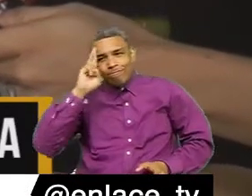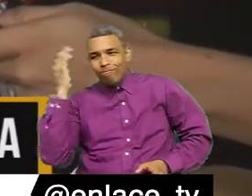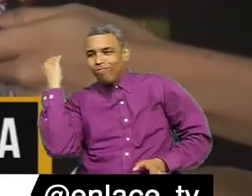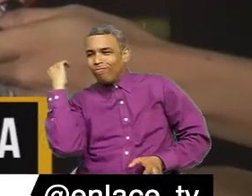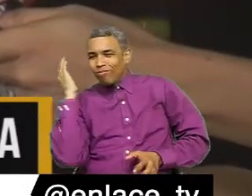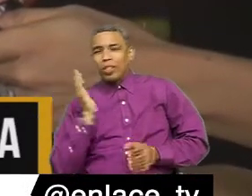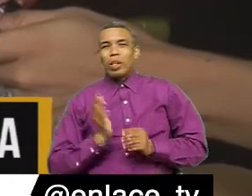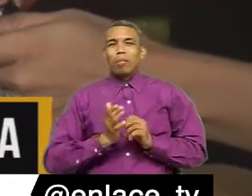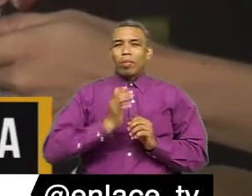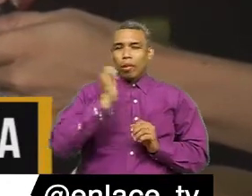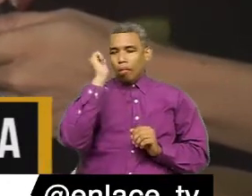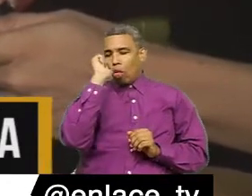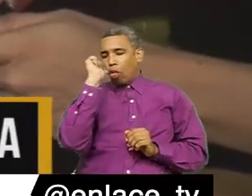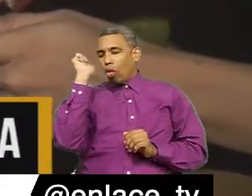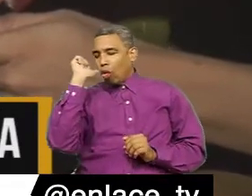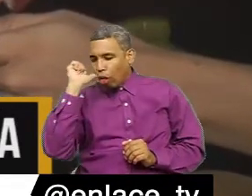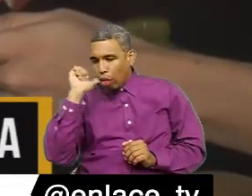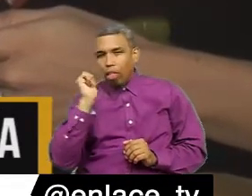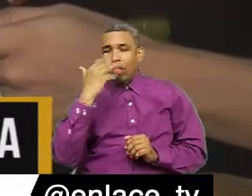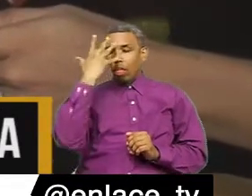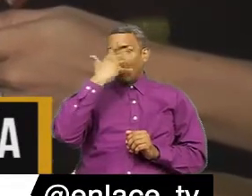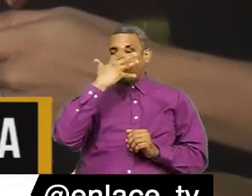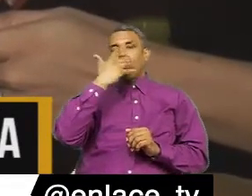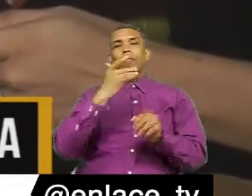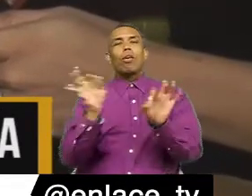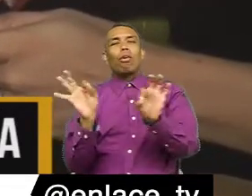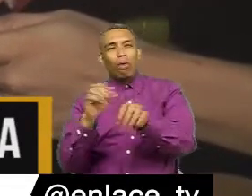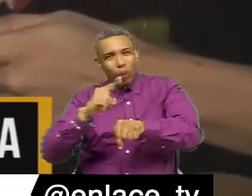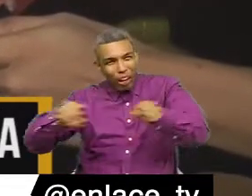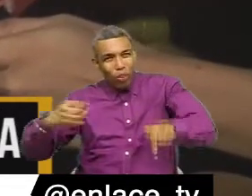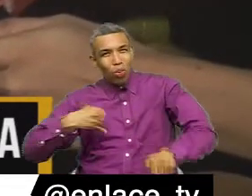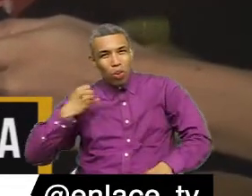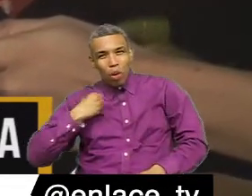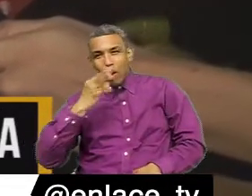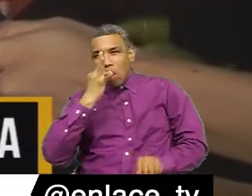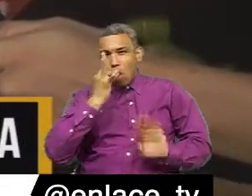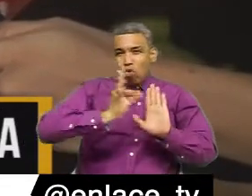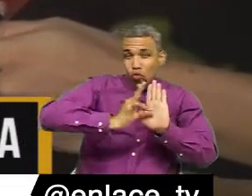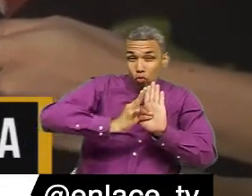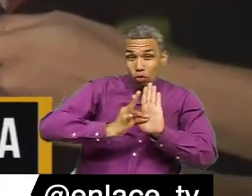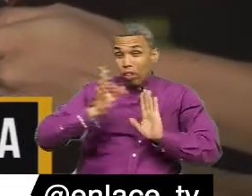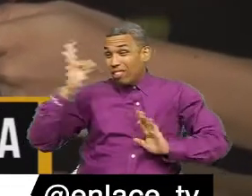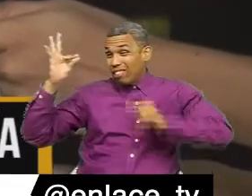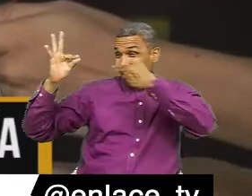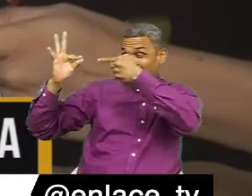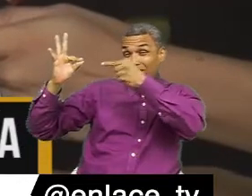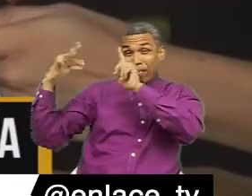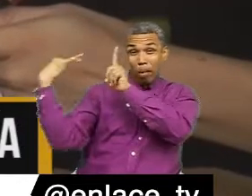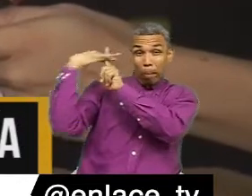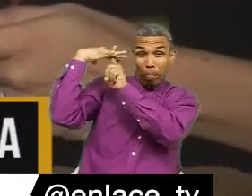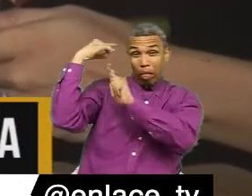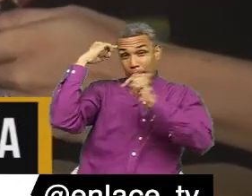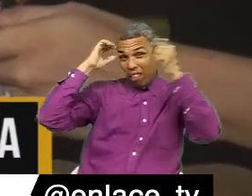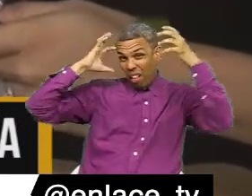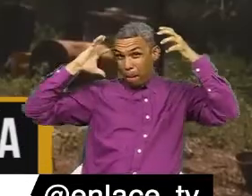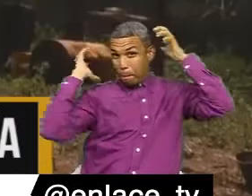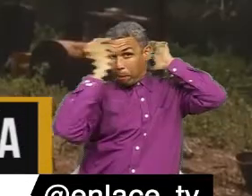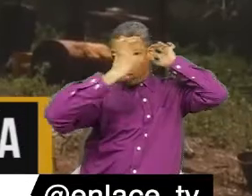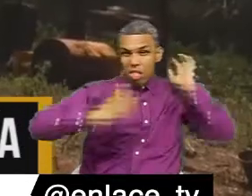los jóvenes también ha aumentado, y eso también nos preocupa, porque lo que seguimos encontrando son situaciones